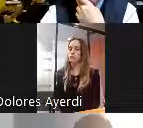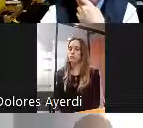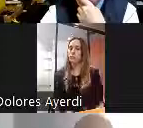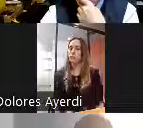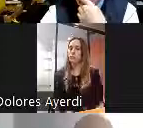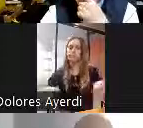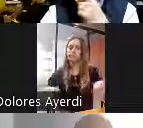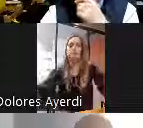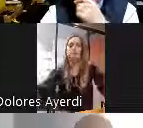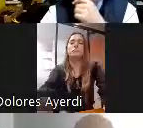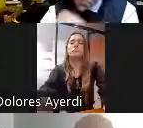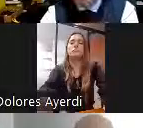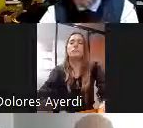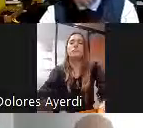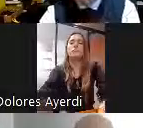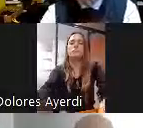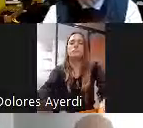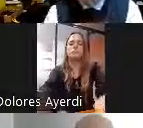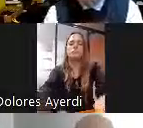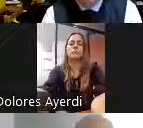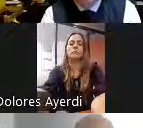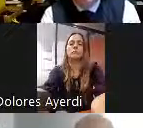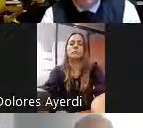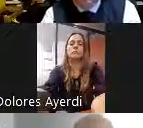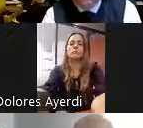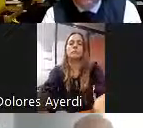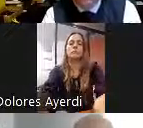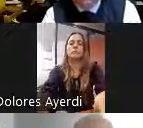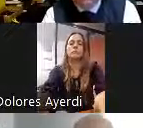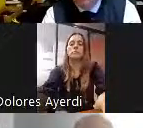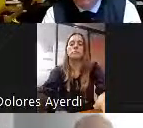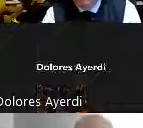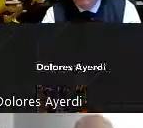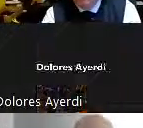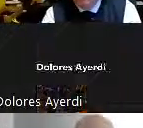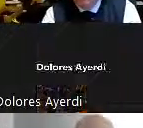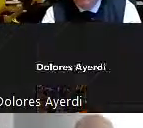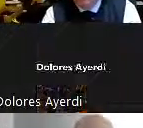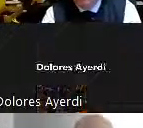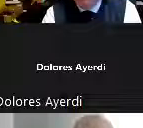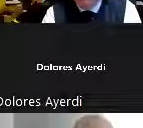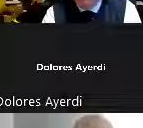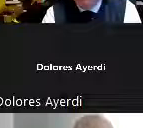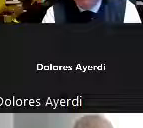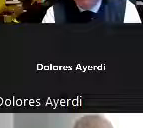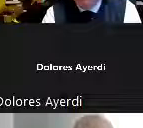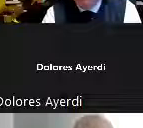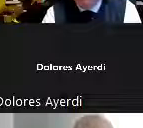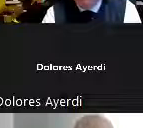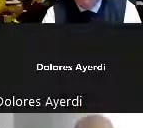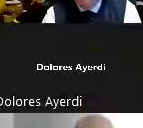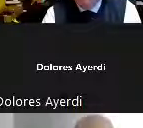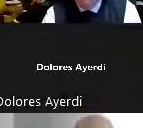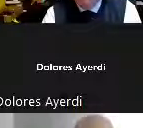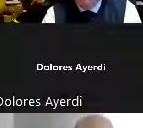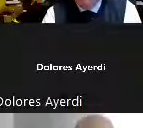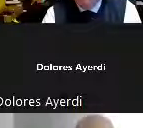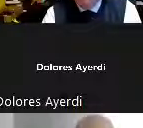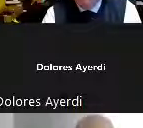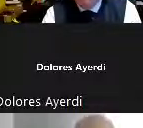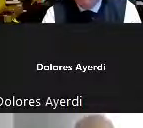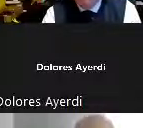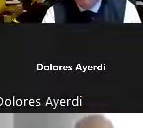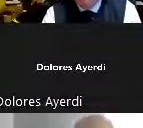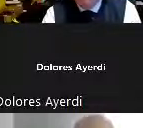que las defensorías la tengan, pero algunas defensorías, según el perfil de los defensores, quizás no tengan ningún interés de introducirse